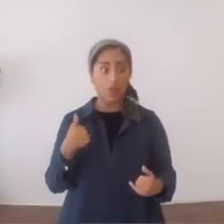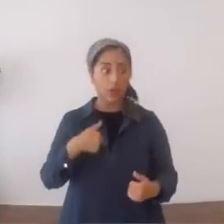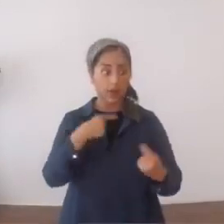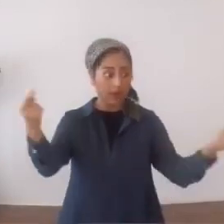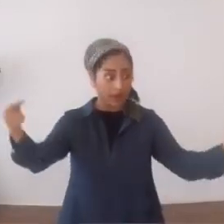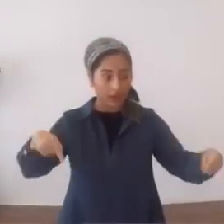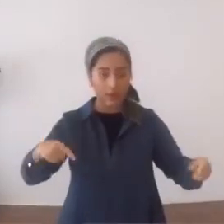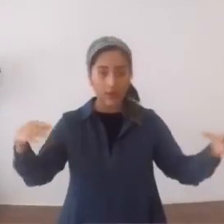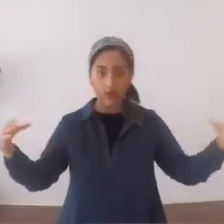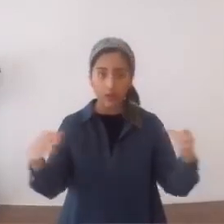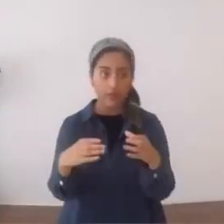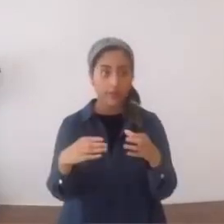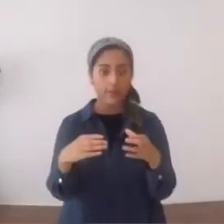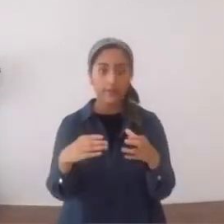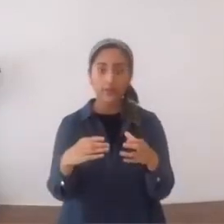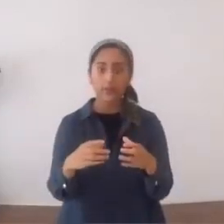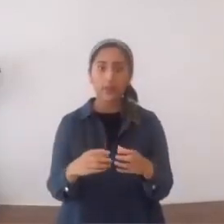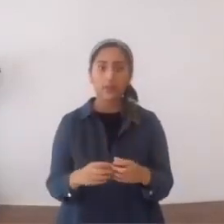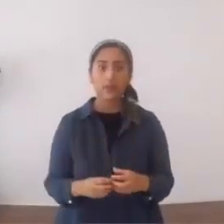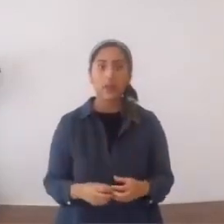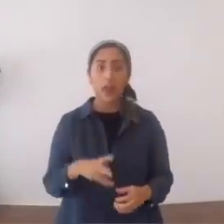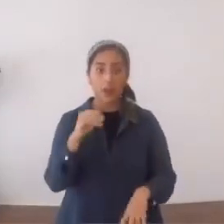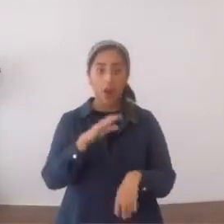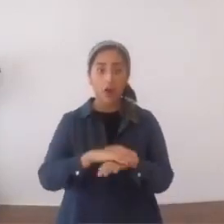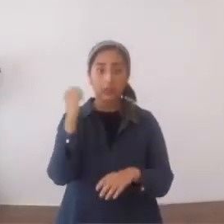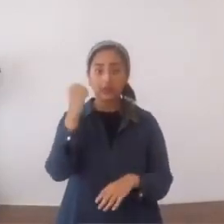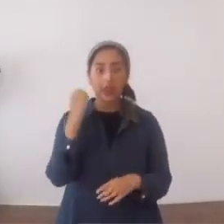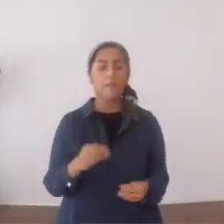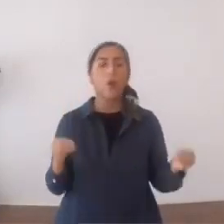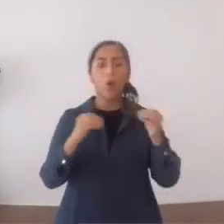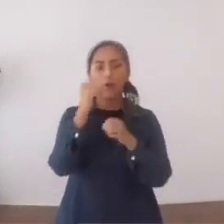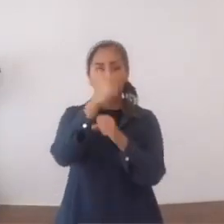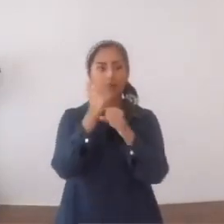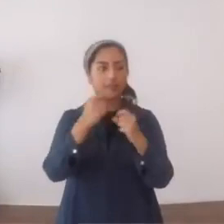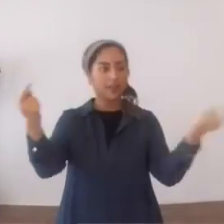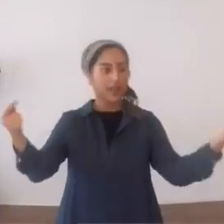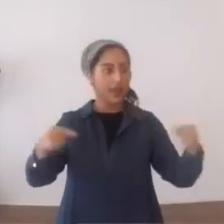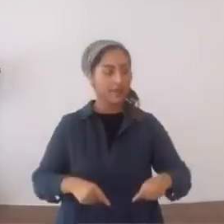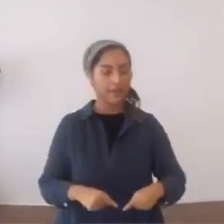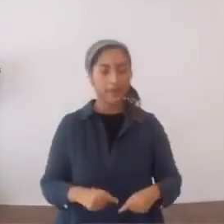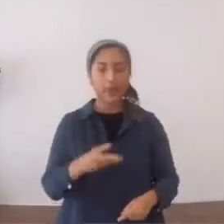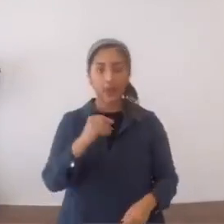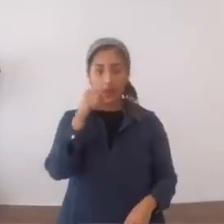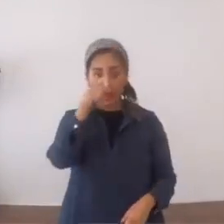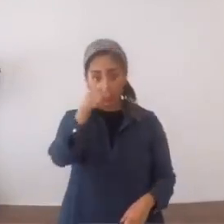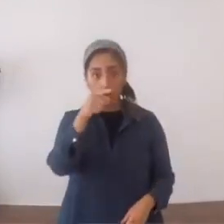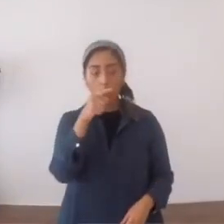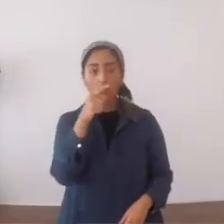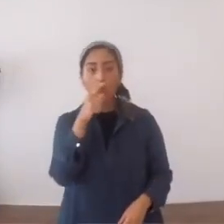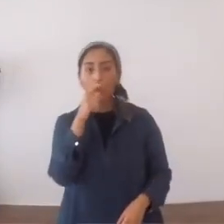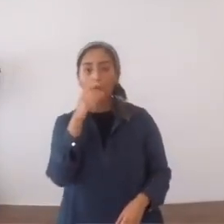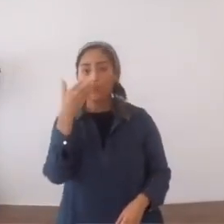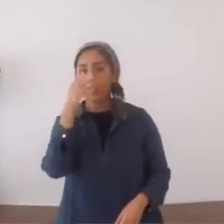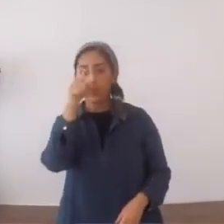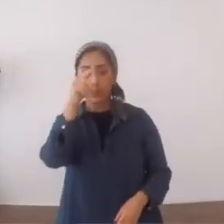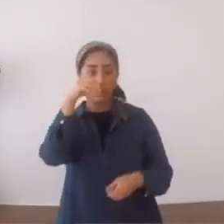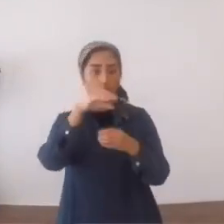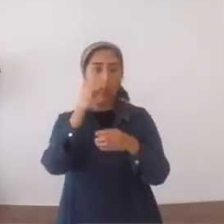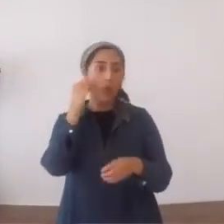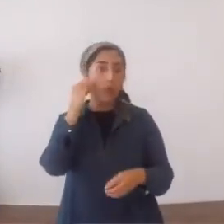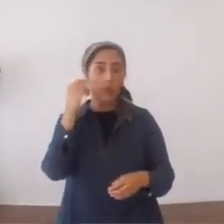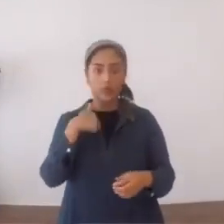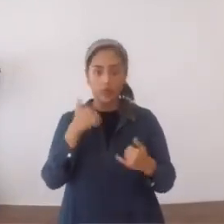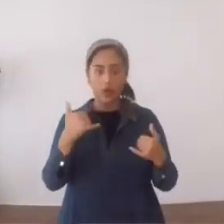ahora estamos aquí un grupo, y en Shabbat vienen más hermanos, y tú que te reúnes,